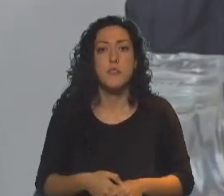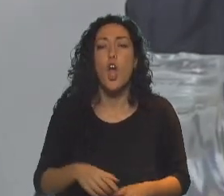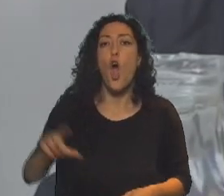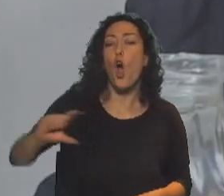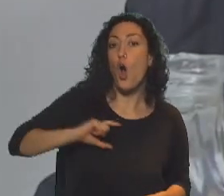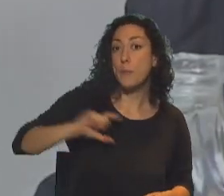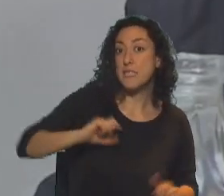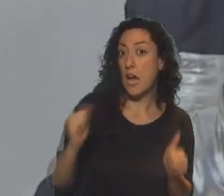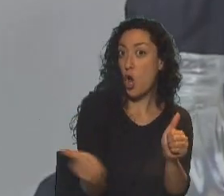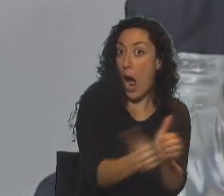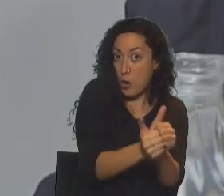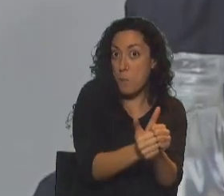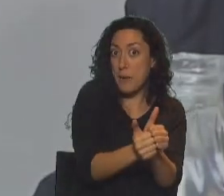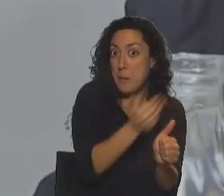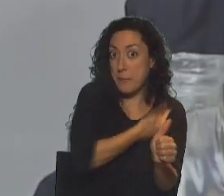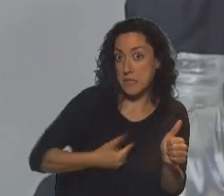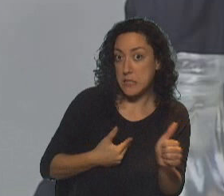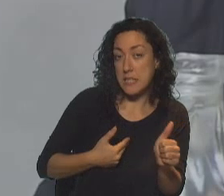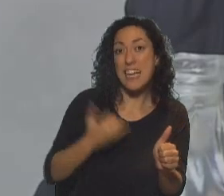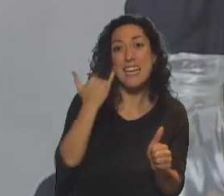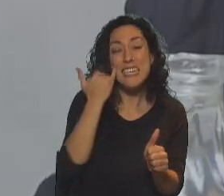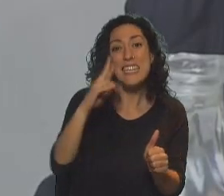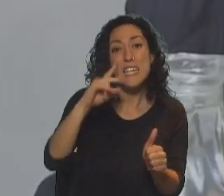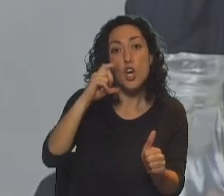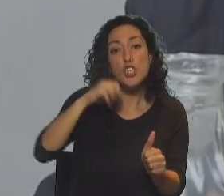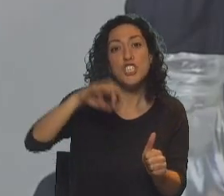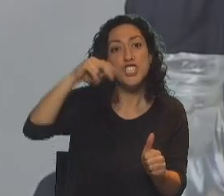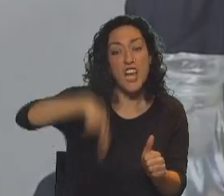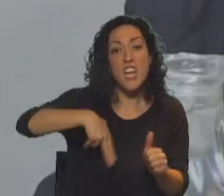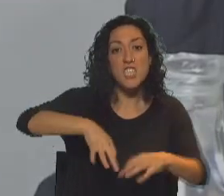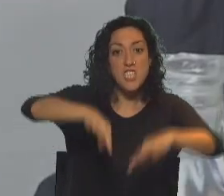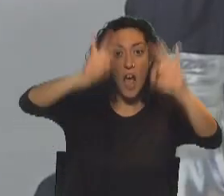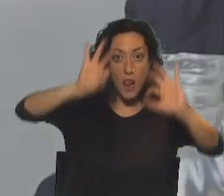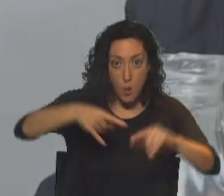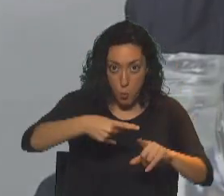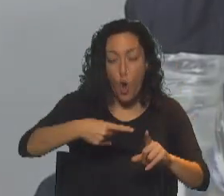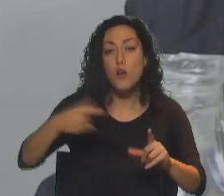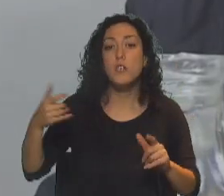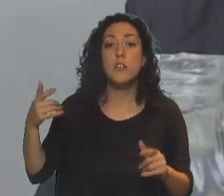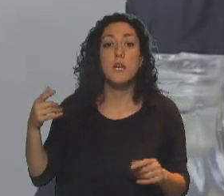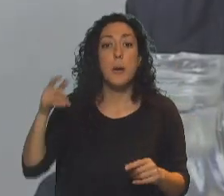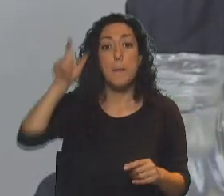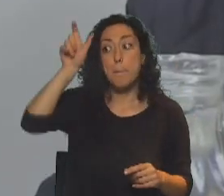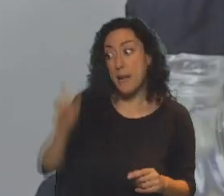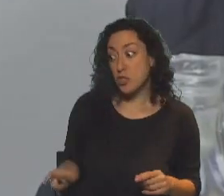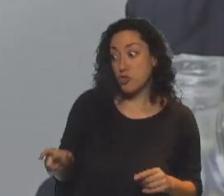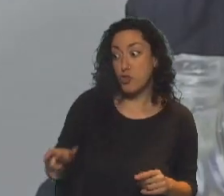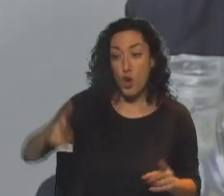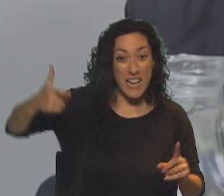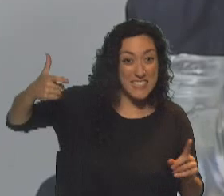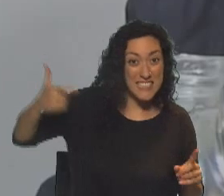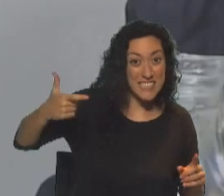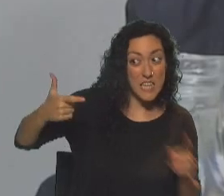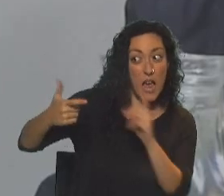comisario que iba con él, Yrigoyen salió ileso y el agresor fue abatido por la